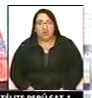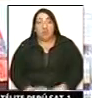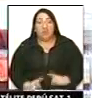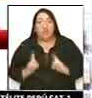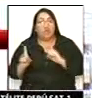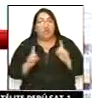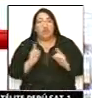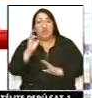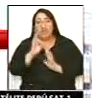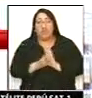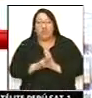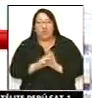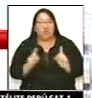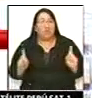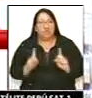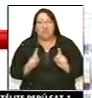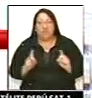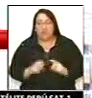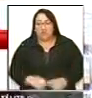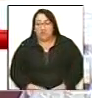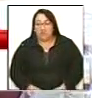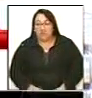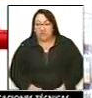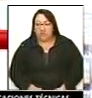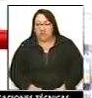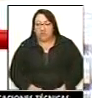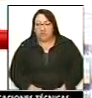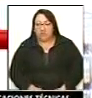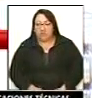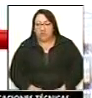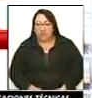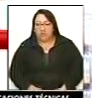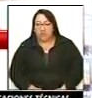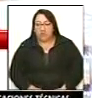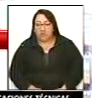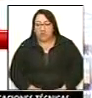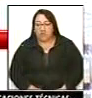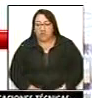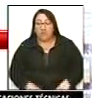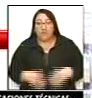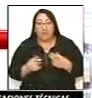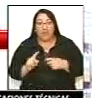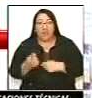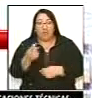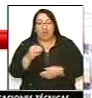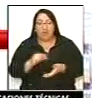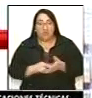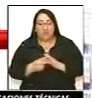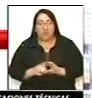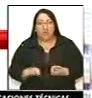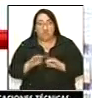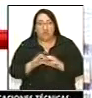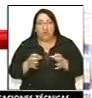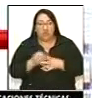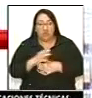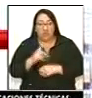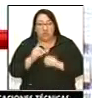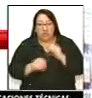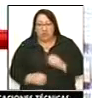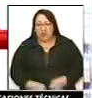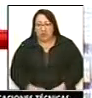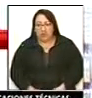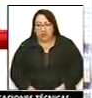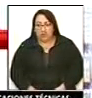fondo que no se ha dado. Entonces yo diría que la principal función de este Consejo de Reforma